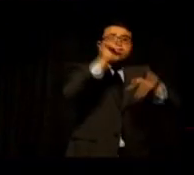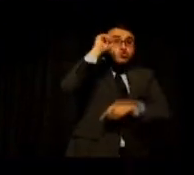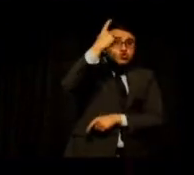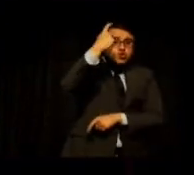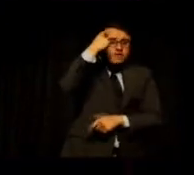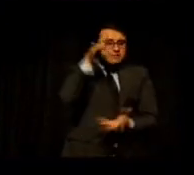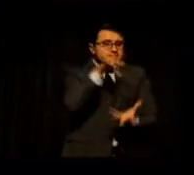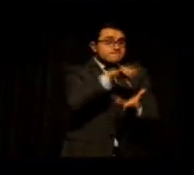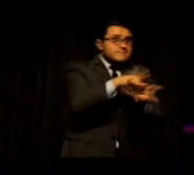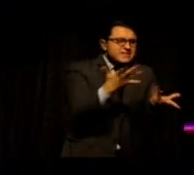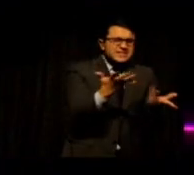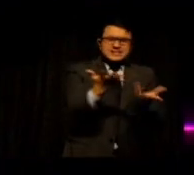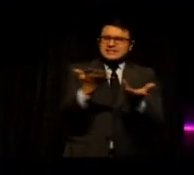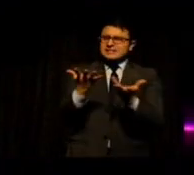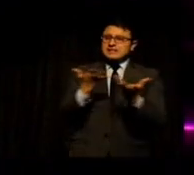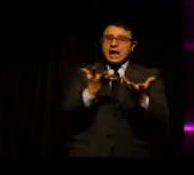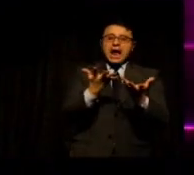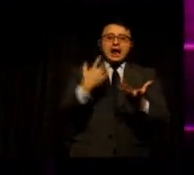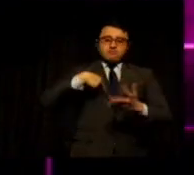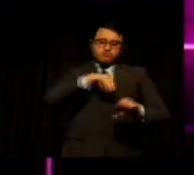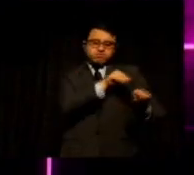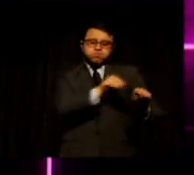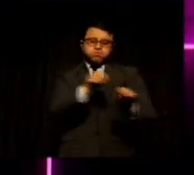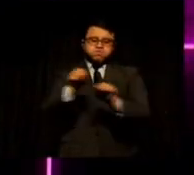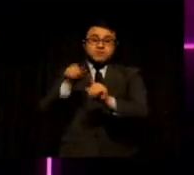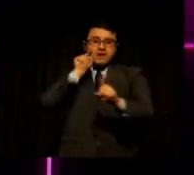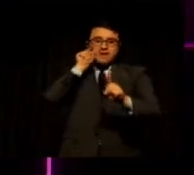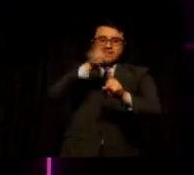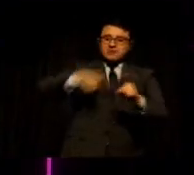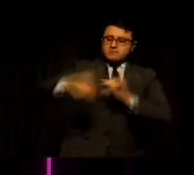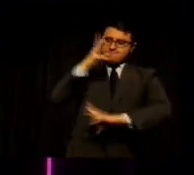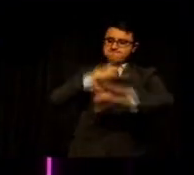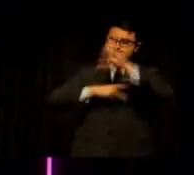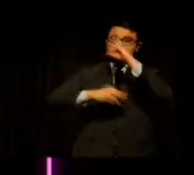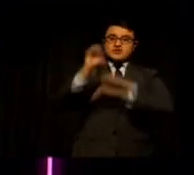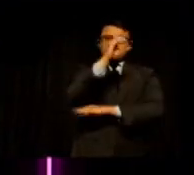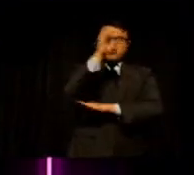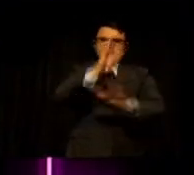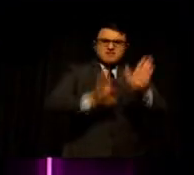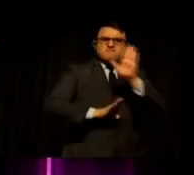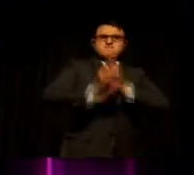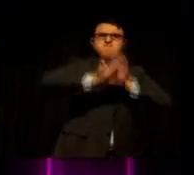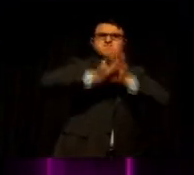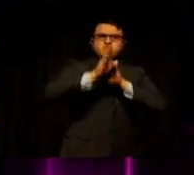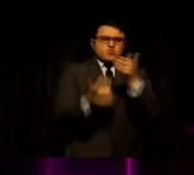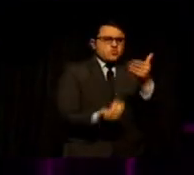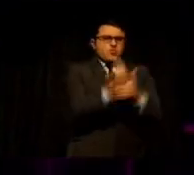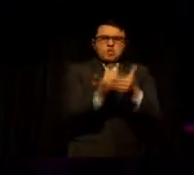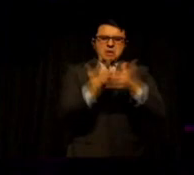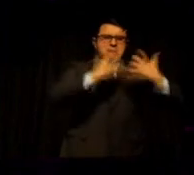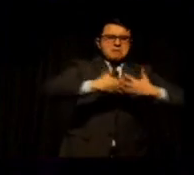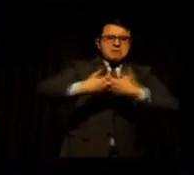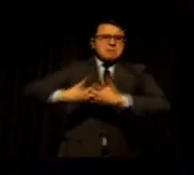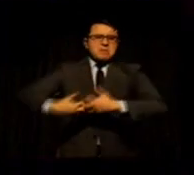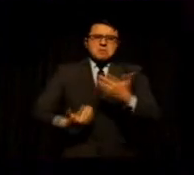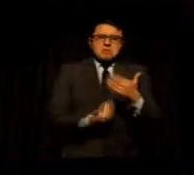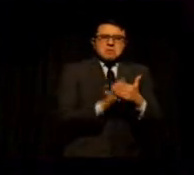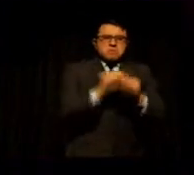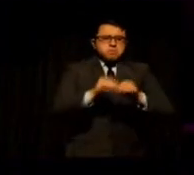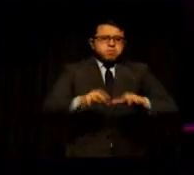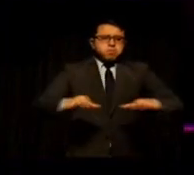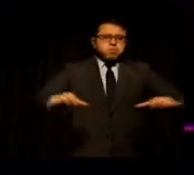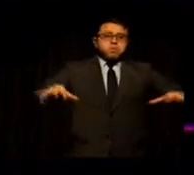esto lo que queremos es apuntalar un ecosistema donde colombia sea campeón en la generación de nuevos negocios y estamos